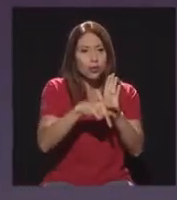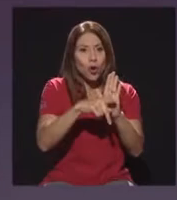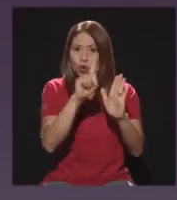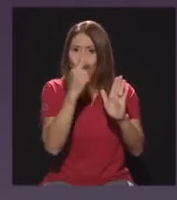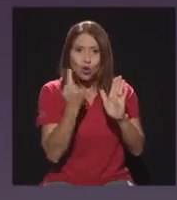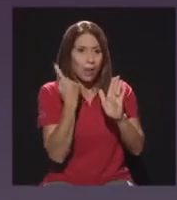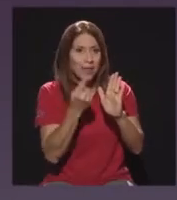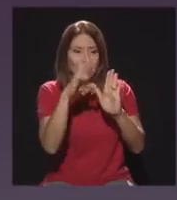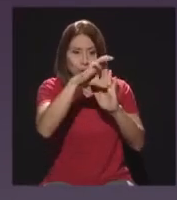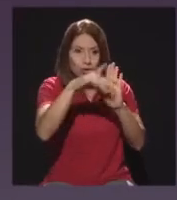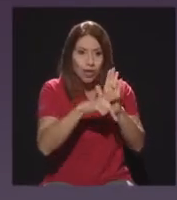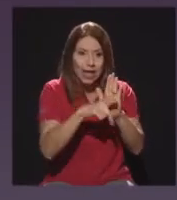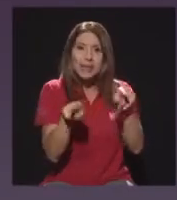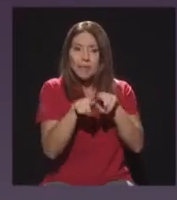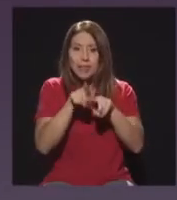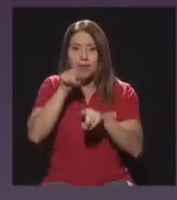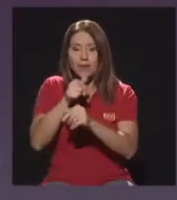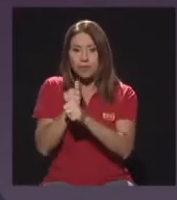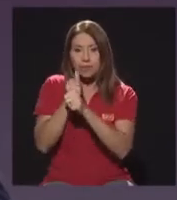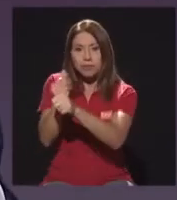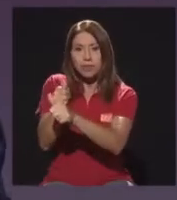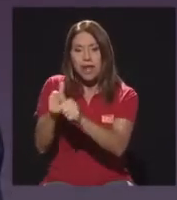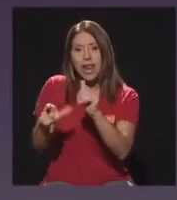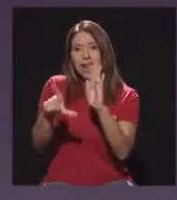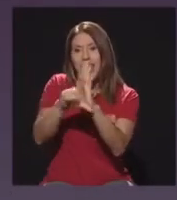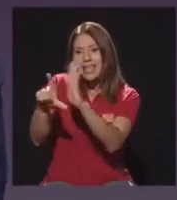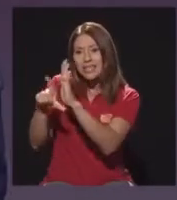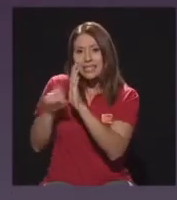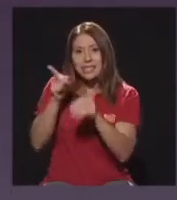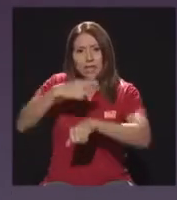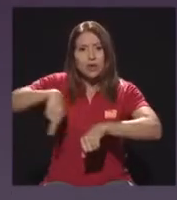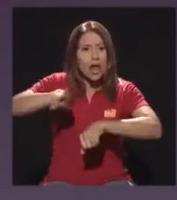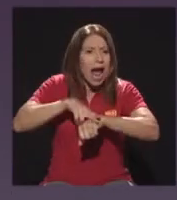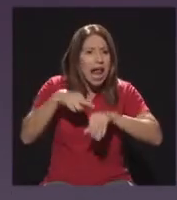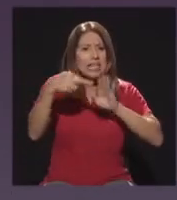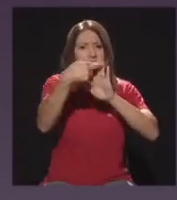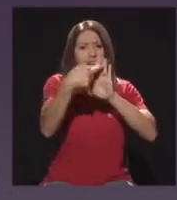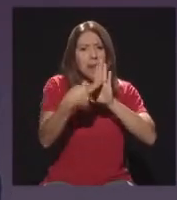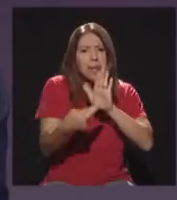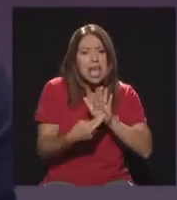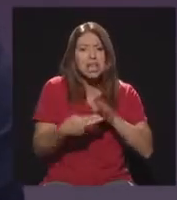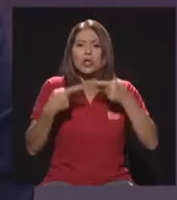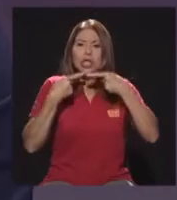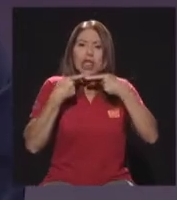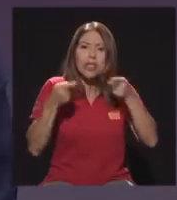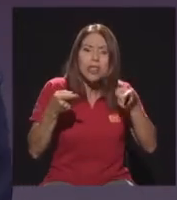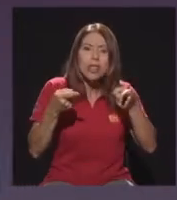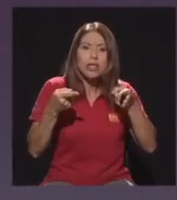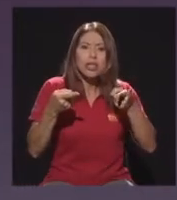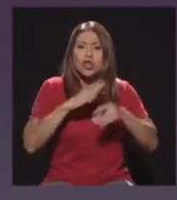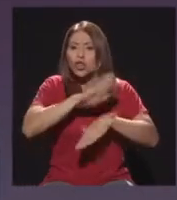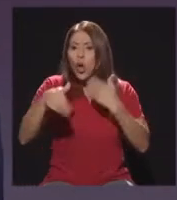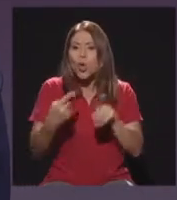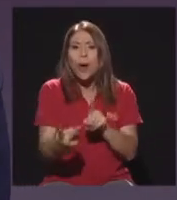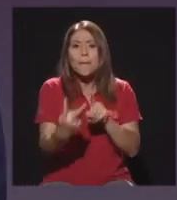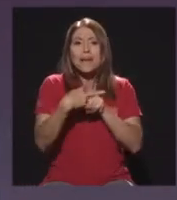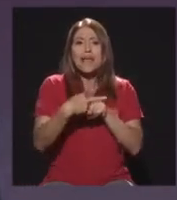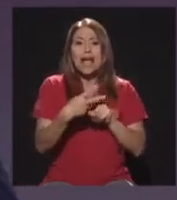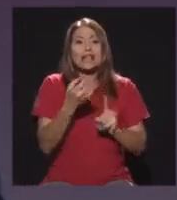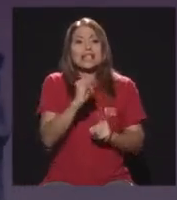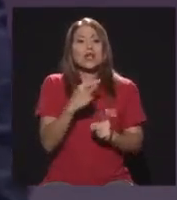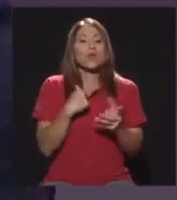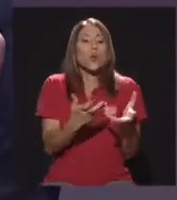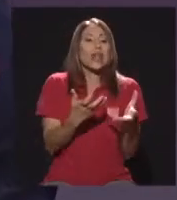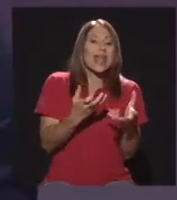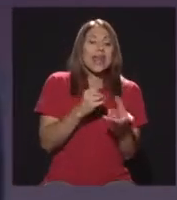nacionales verdad este incluso esta reglamento directrices todo eso aplica que era una o no lenguaje religión